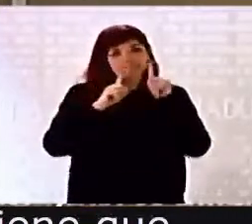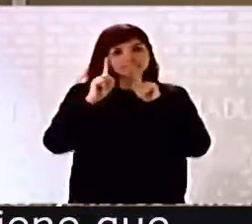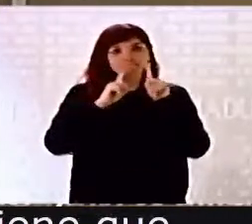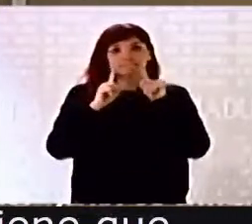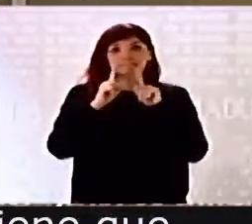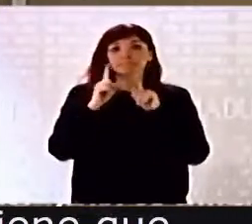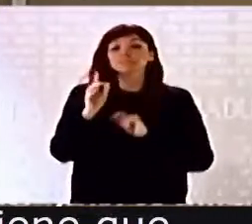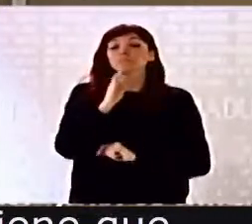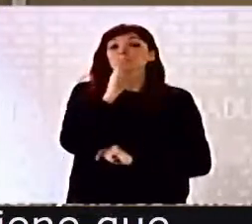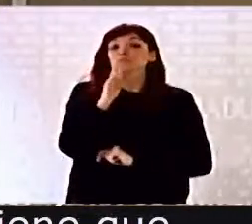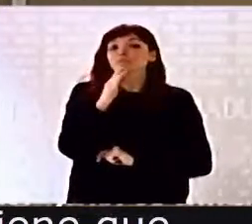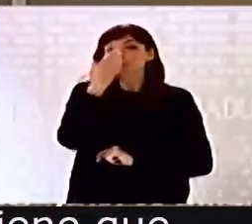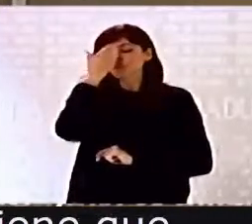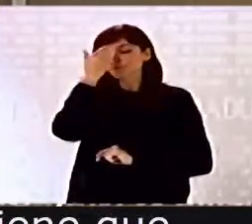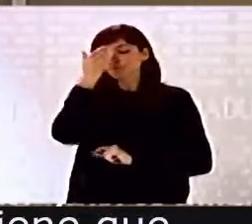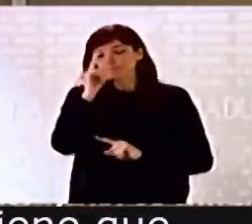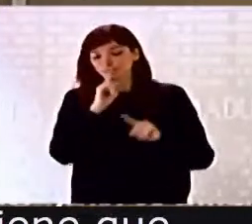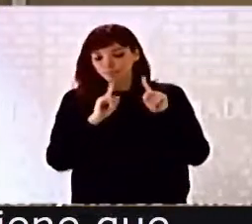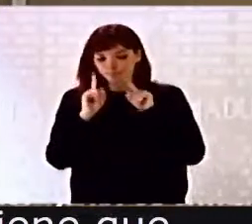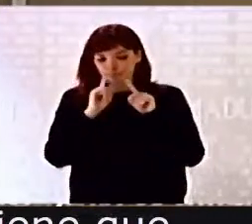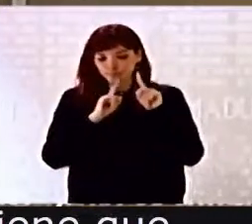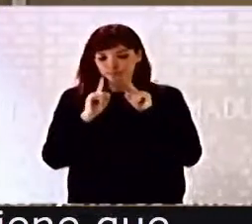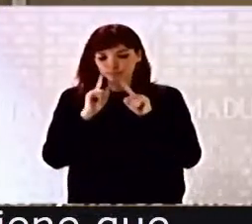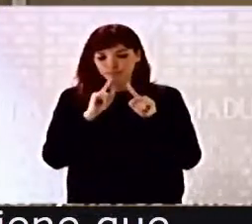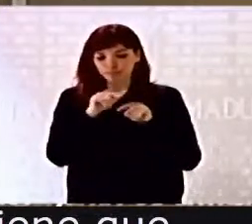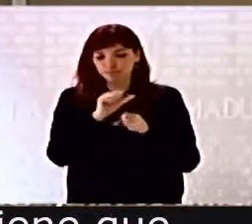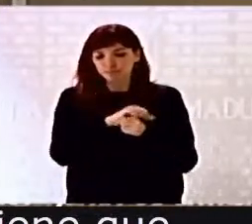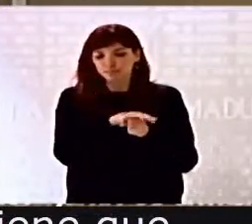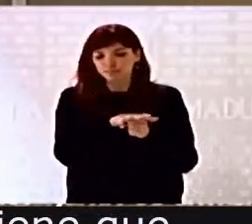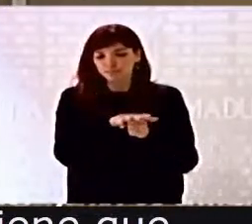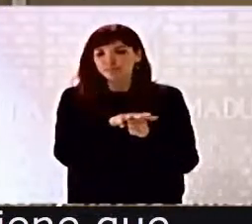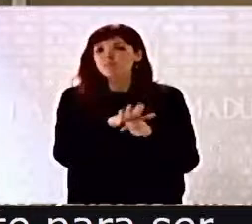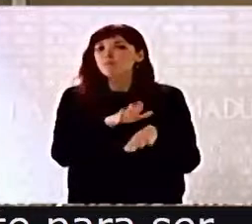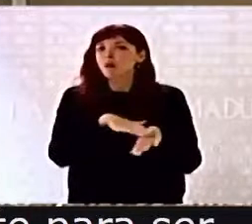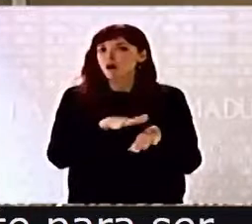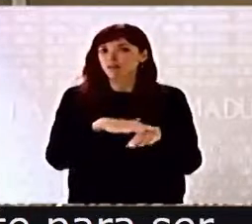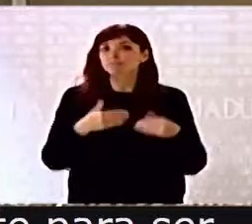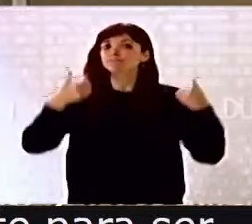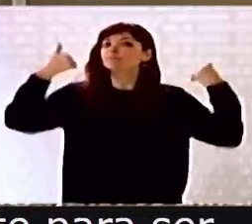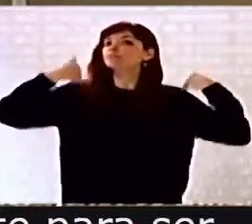preocupados fundamentalmente para ser más responsables.